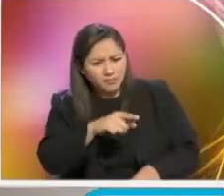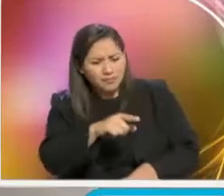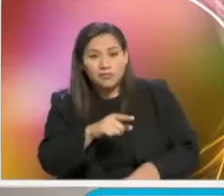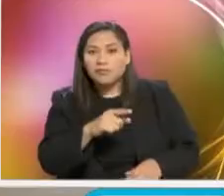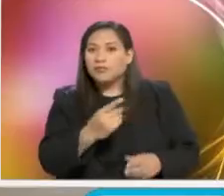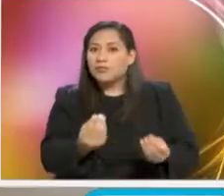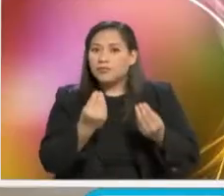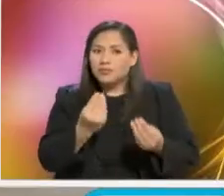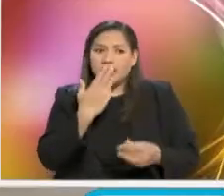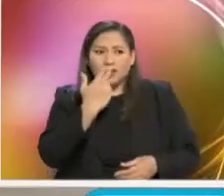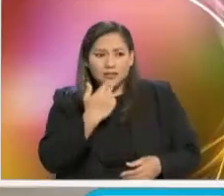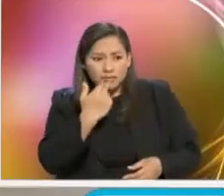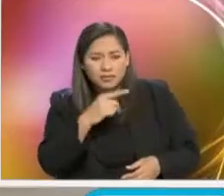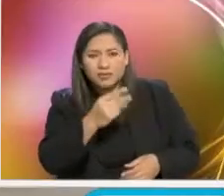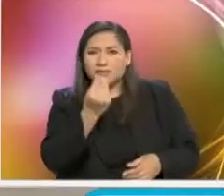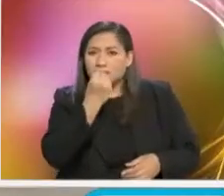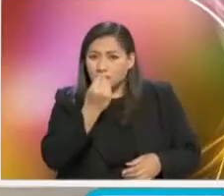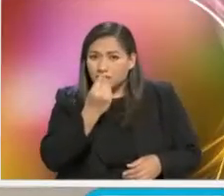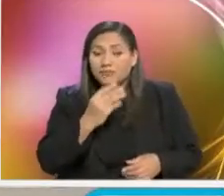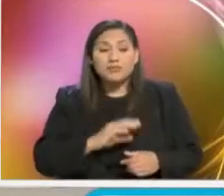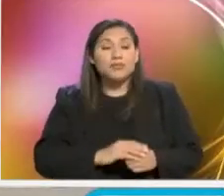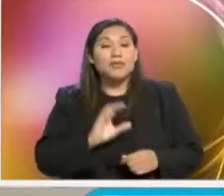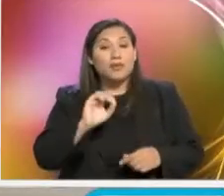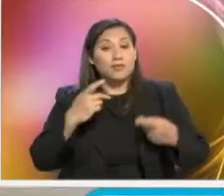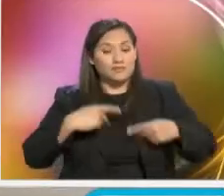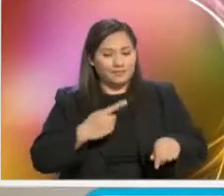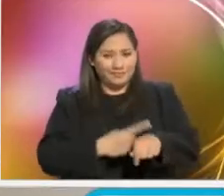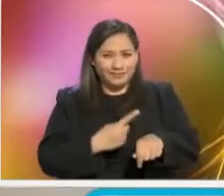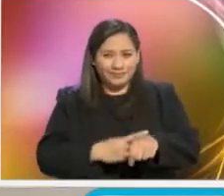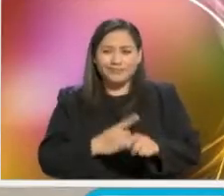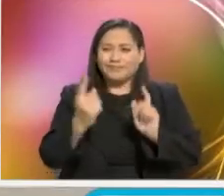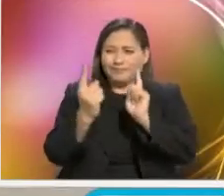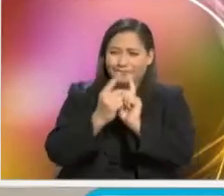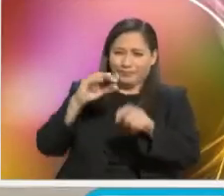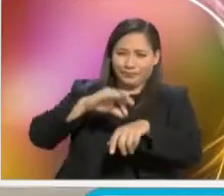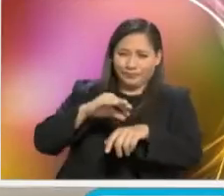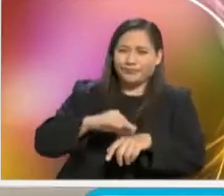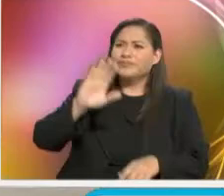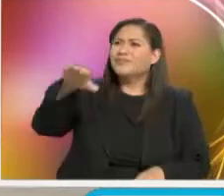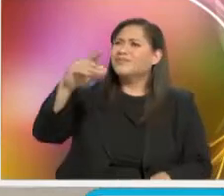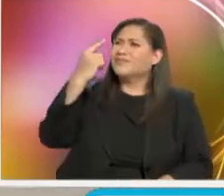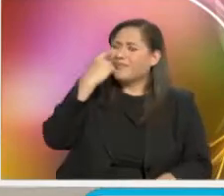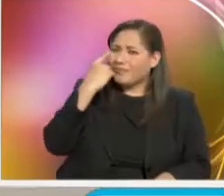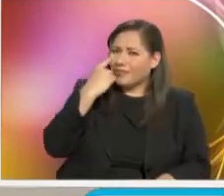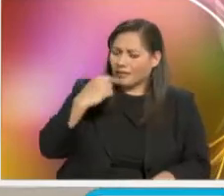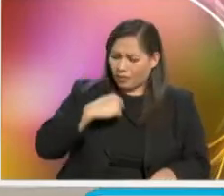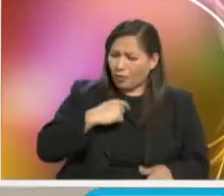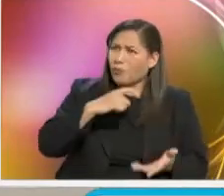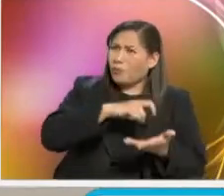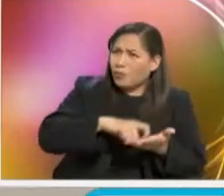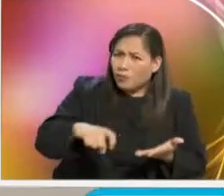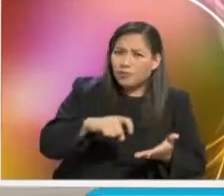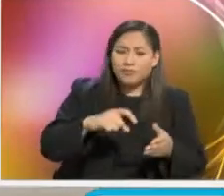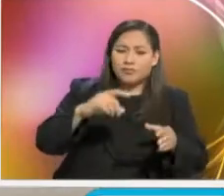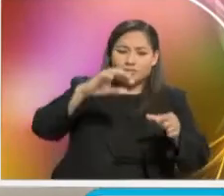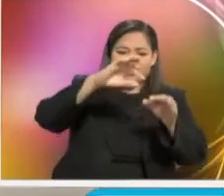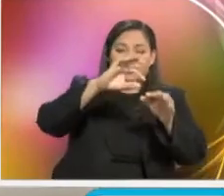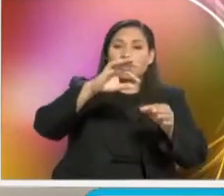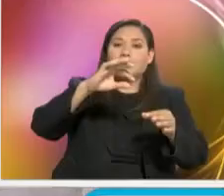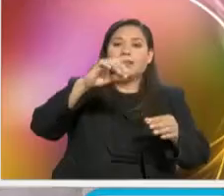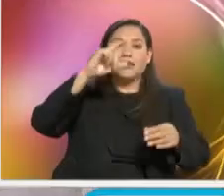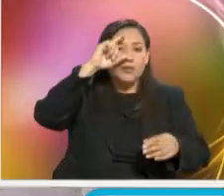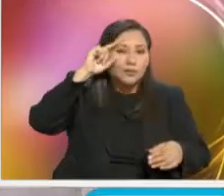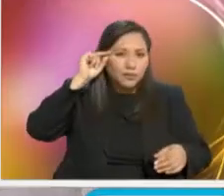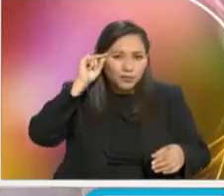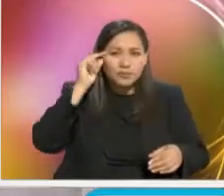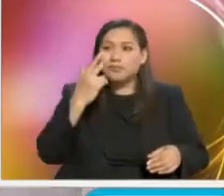están llenos de azúcar su alimentación? O el paciente que llega a consulta y nos dice, oye, yo compro stevia en vez de